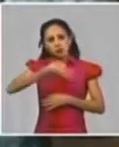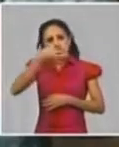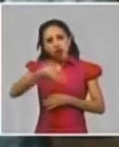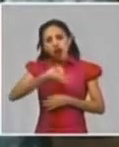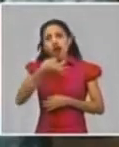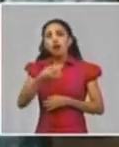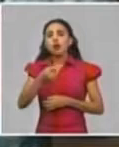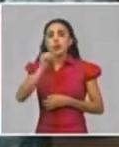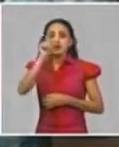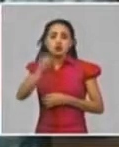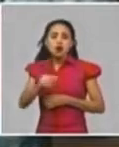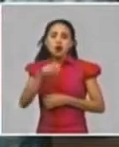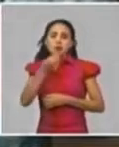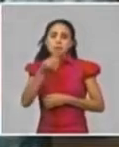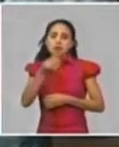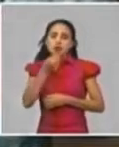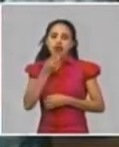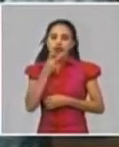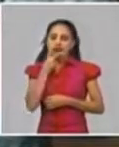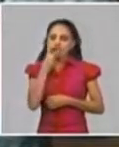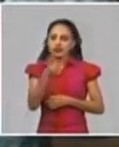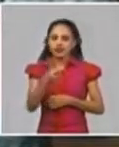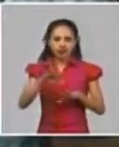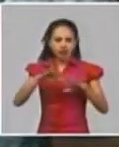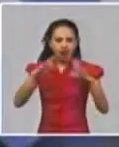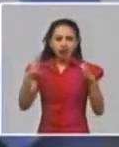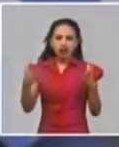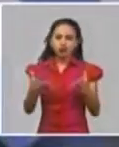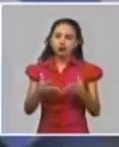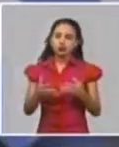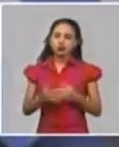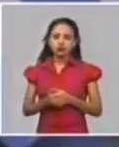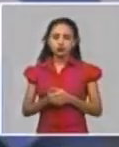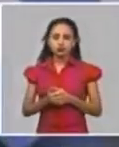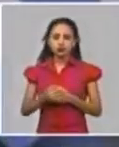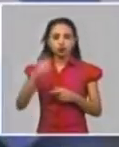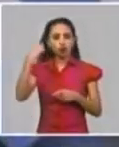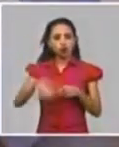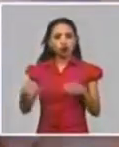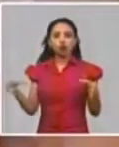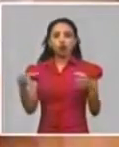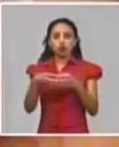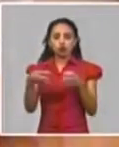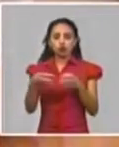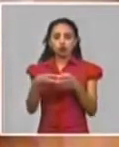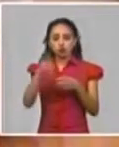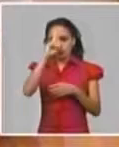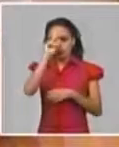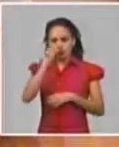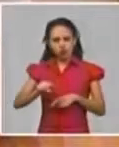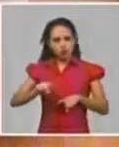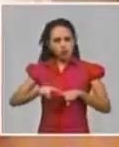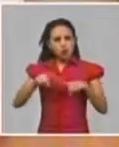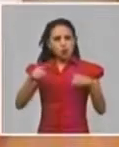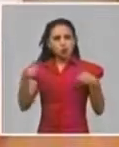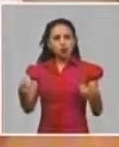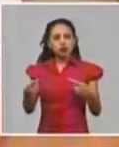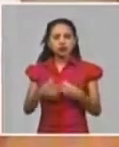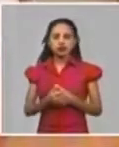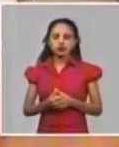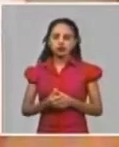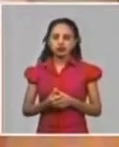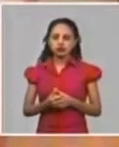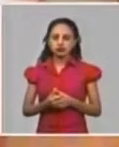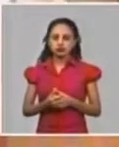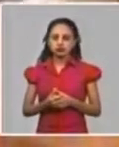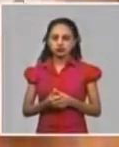oportunidad de llegar a los servicios médicos. Ahora, el resto de las brigadas médicas. Porque antes de que